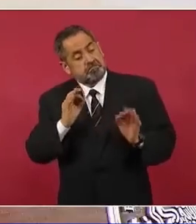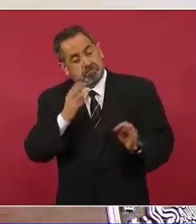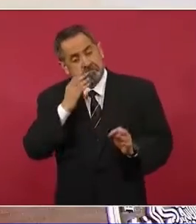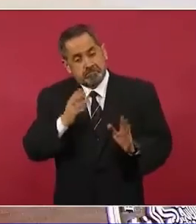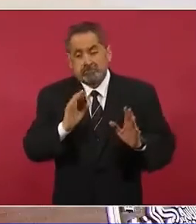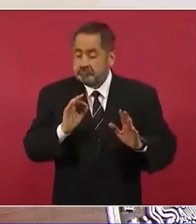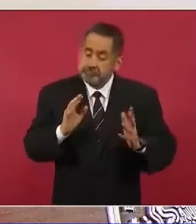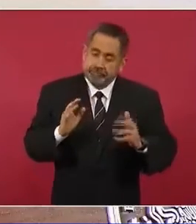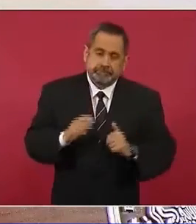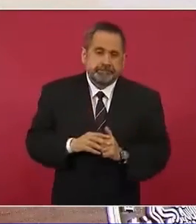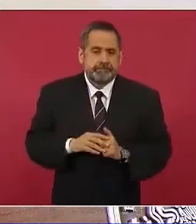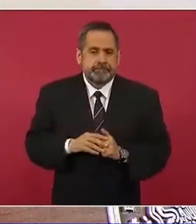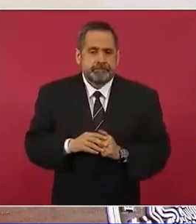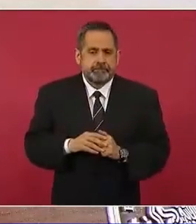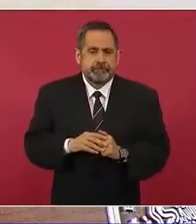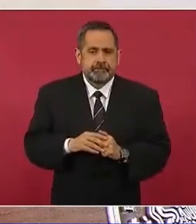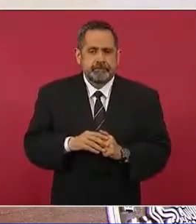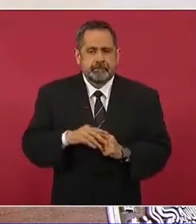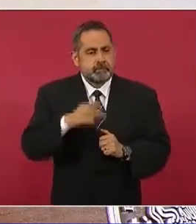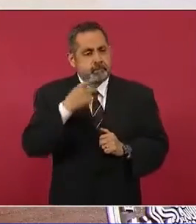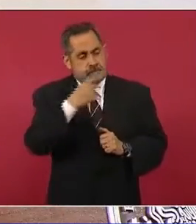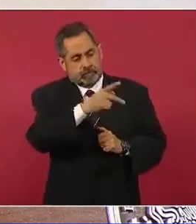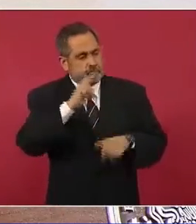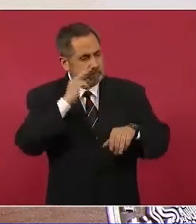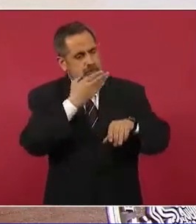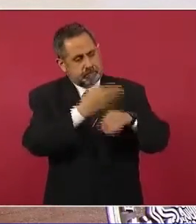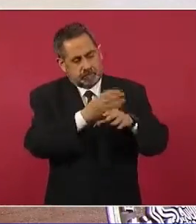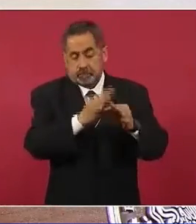aunque es su obligación